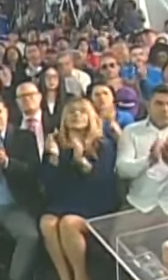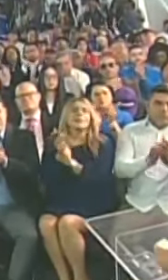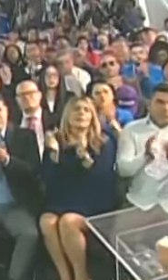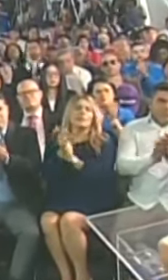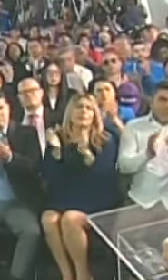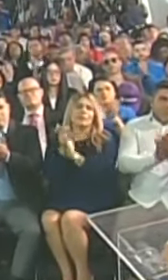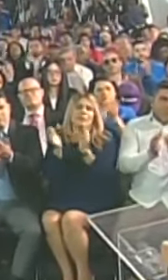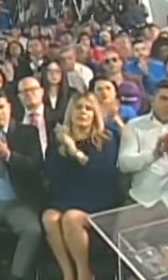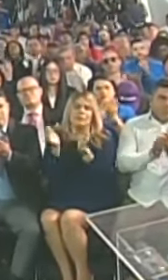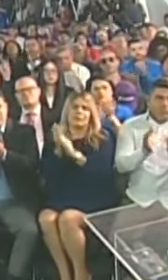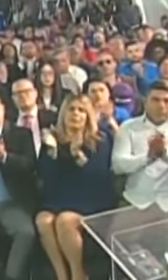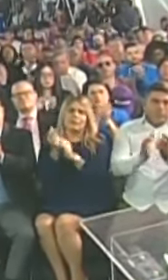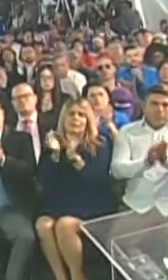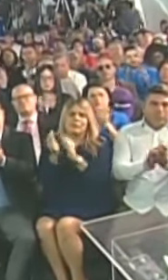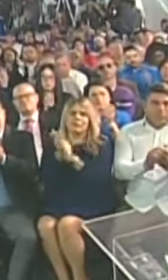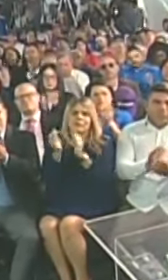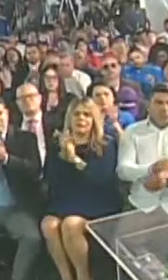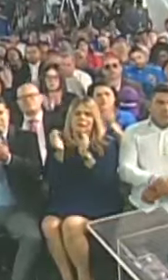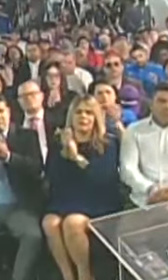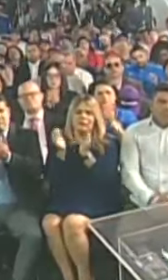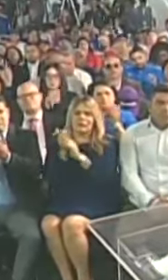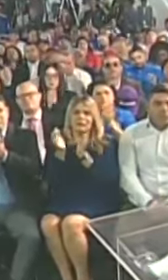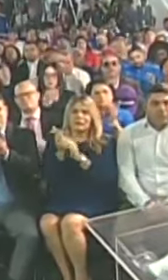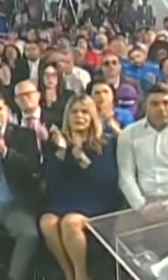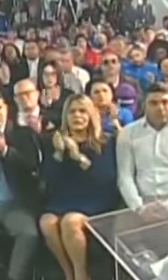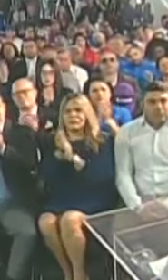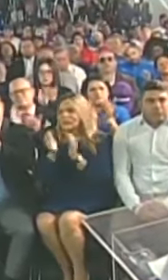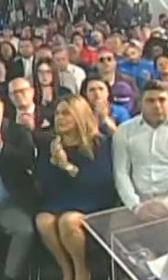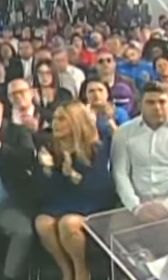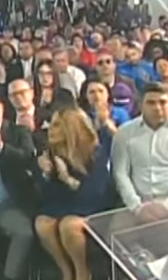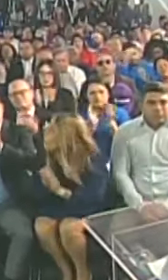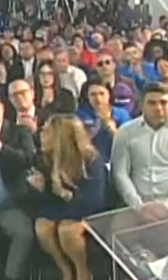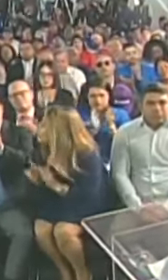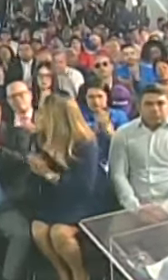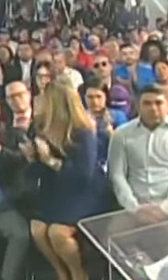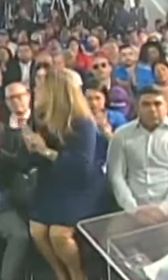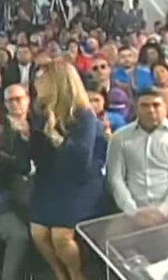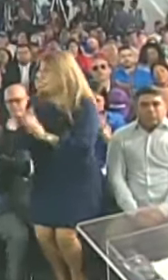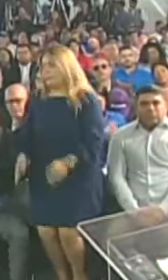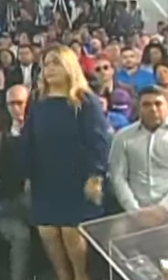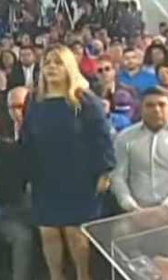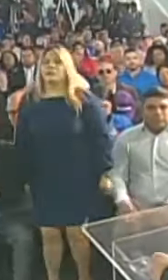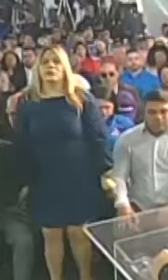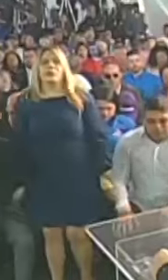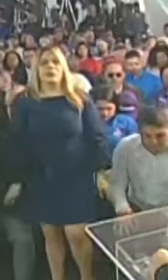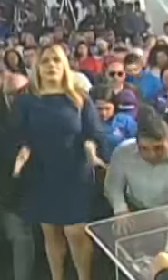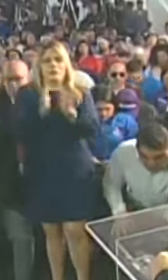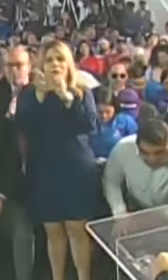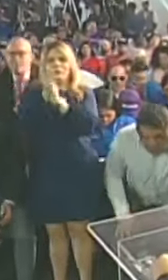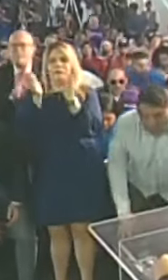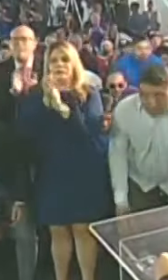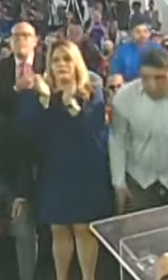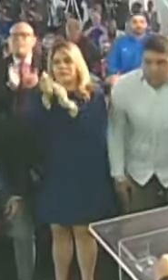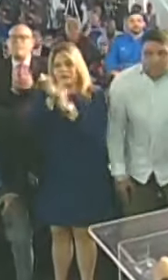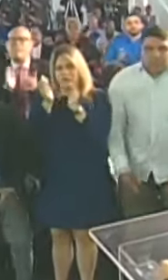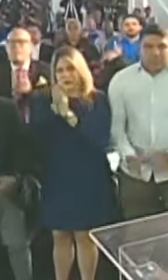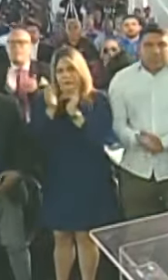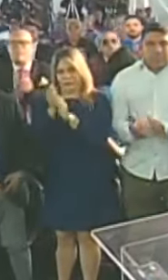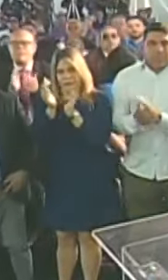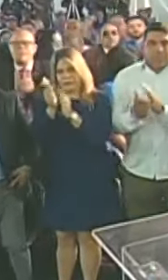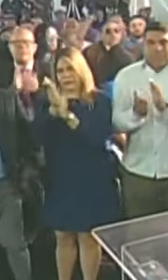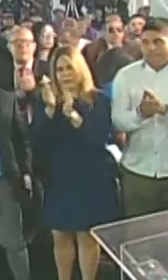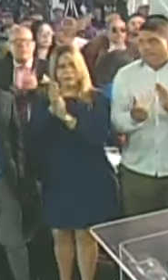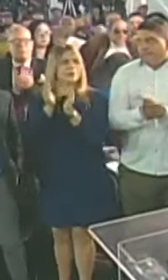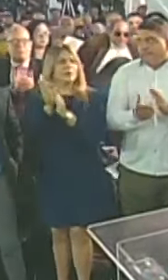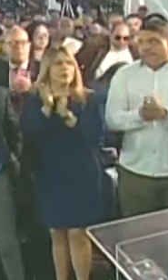de la ley, a través de la ley. Ciudadanos rectores, muchísimas gracias por esta posibilidad de hablar aquí